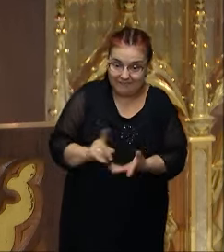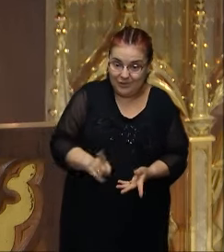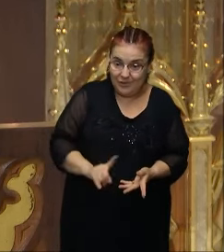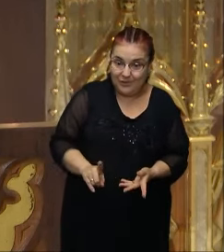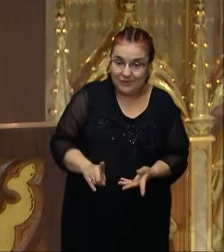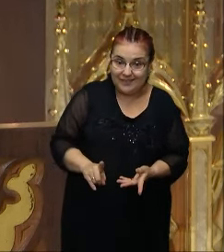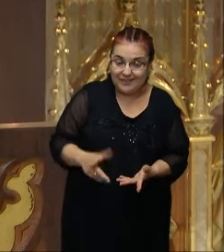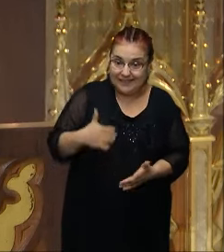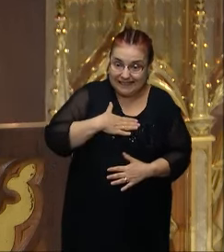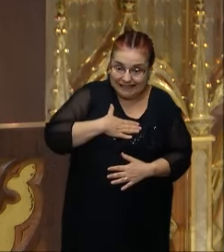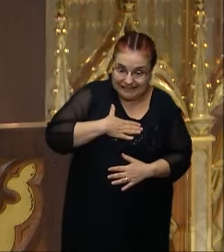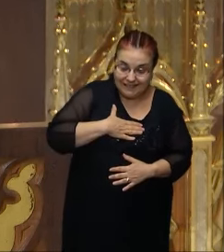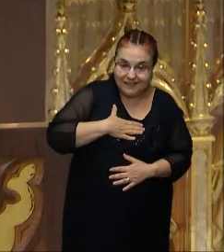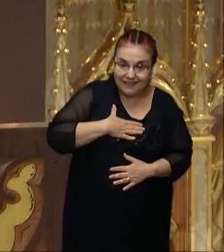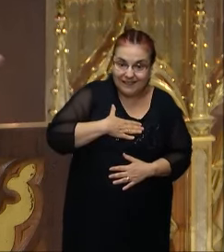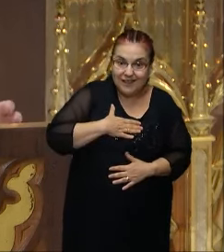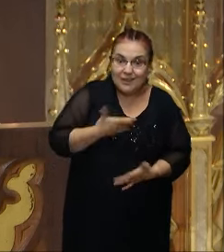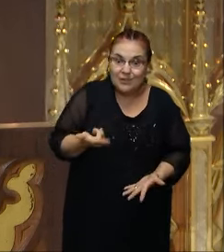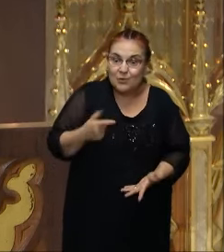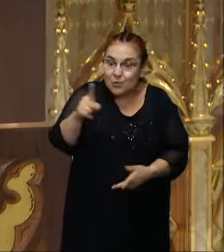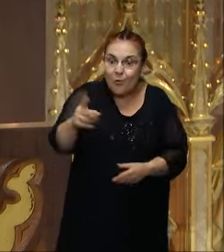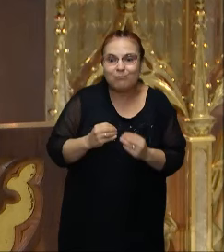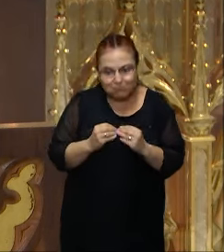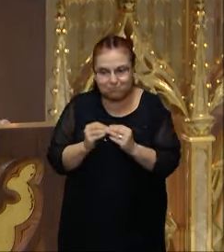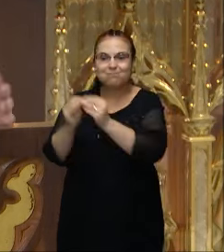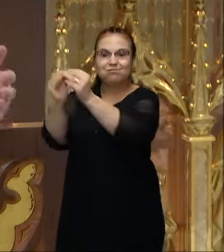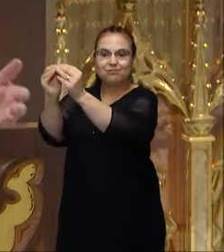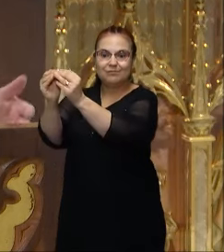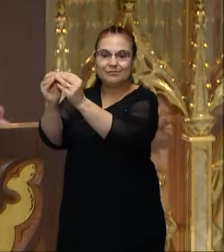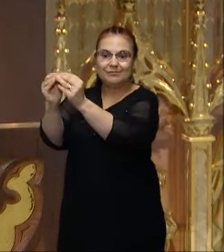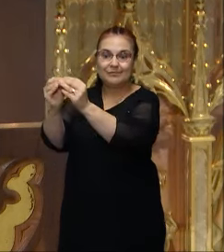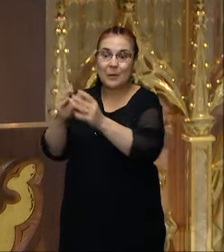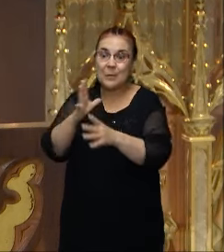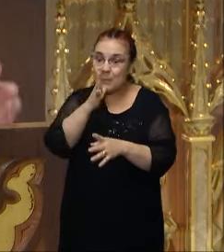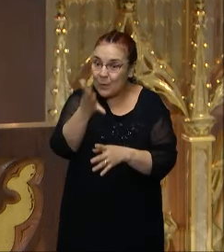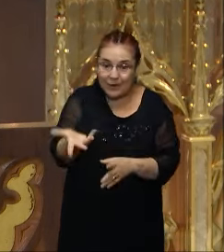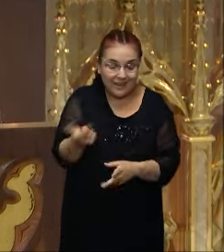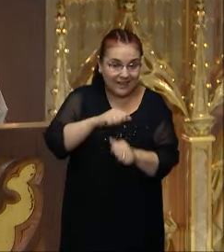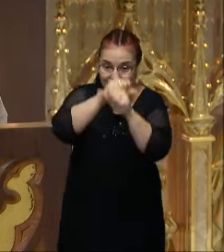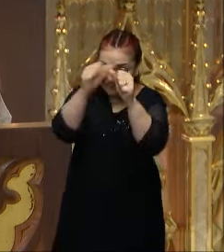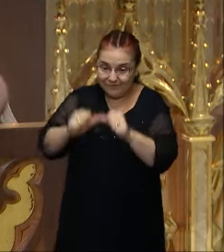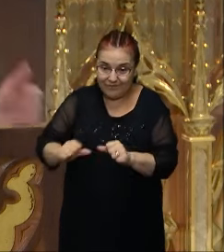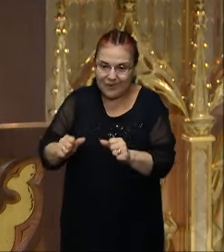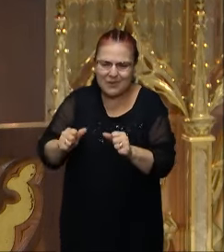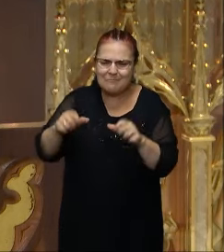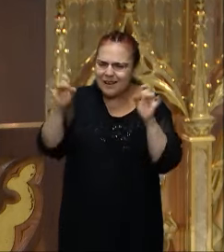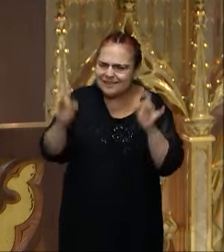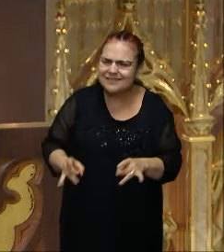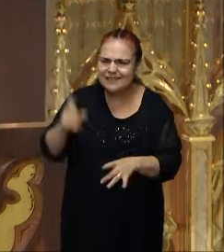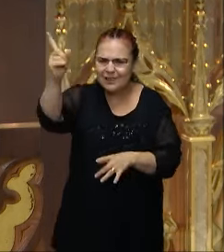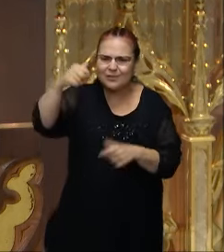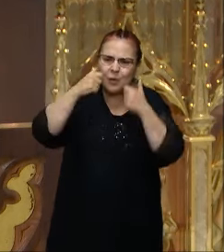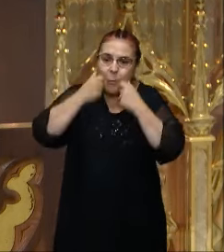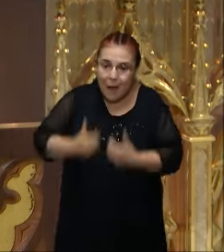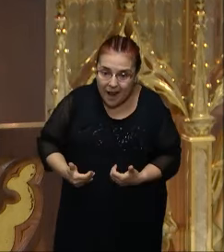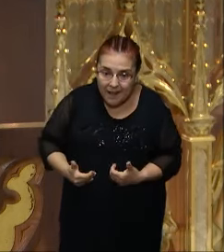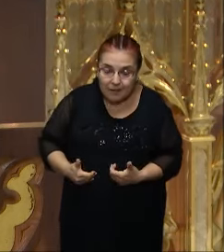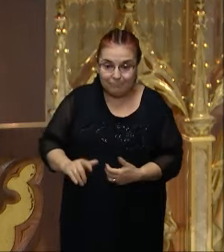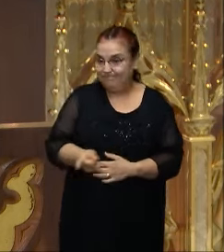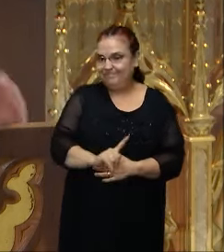trata de ti, que se trata de mí y tú conmigo. Porque la forma de ser de Dios no es la forma meramente humana, no, ni mucho